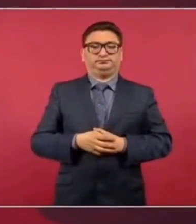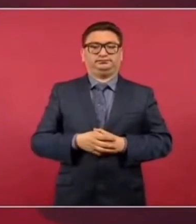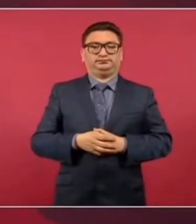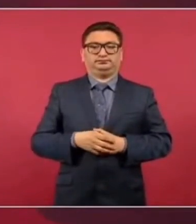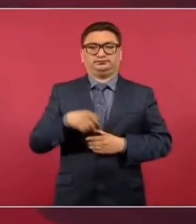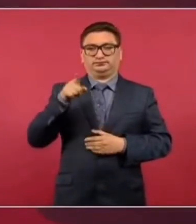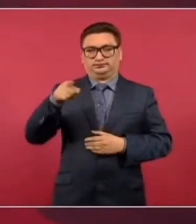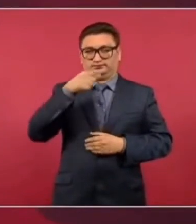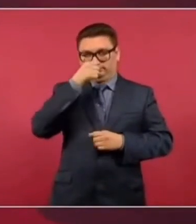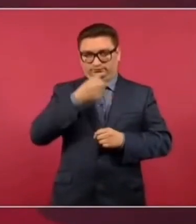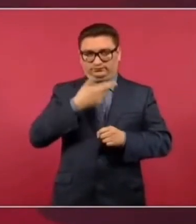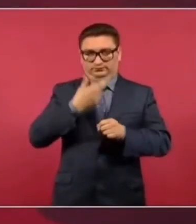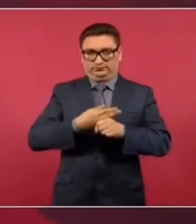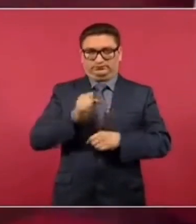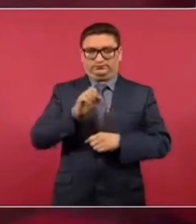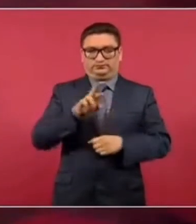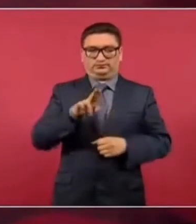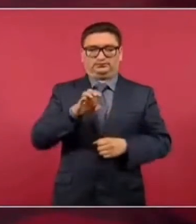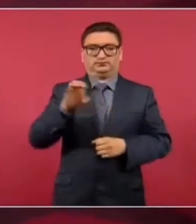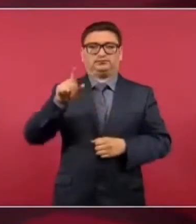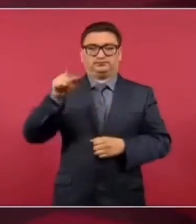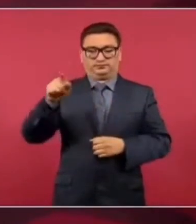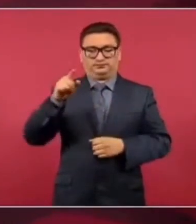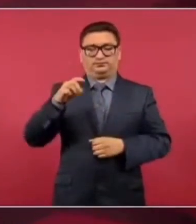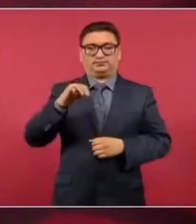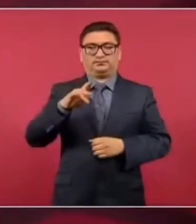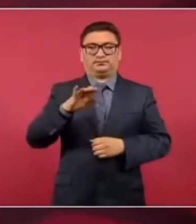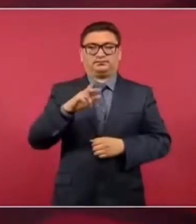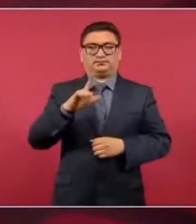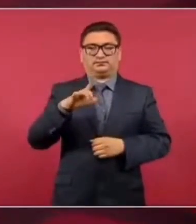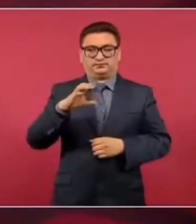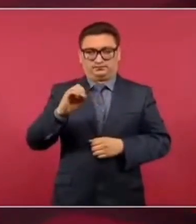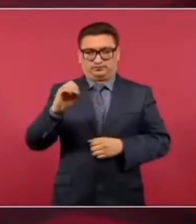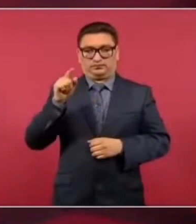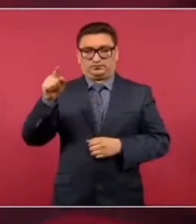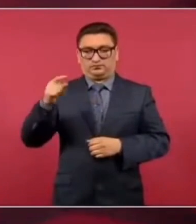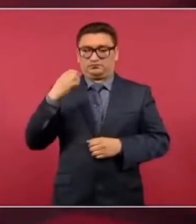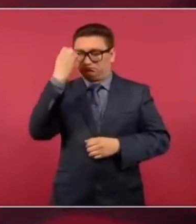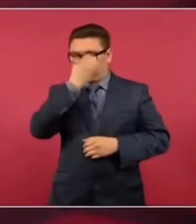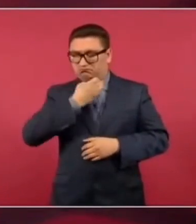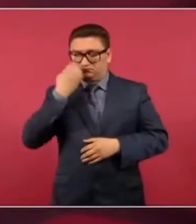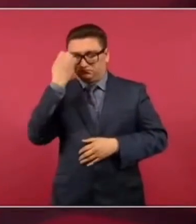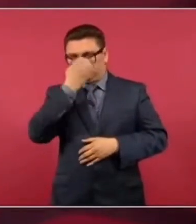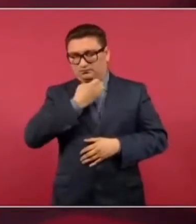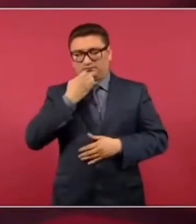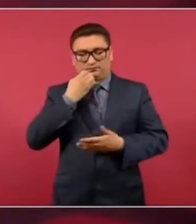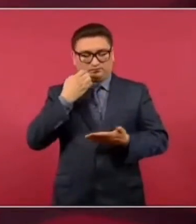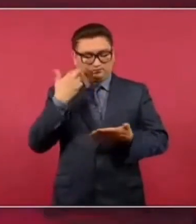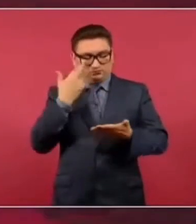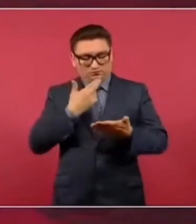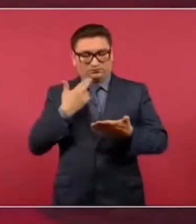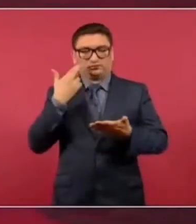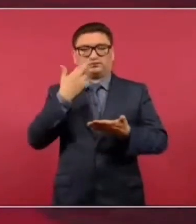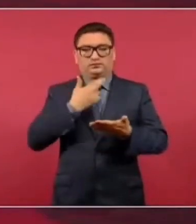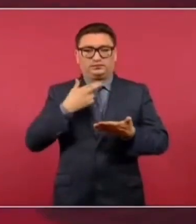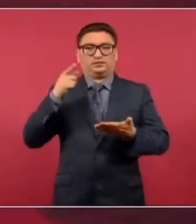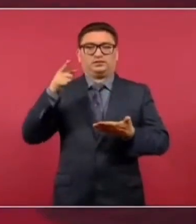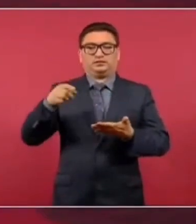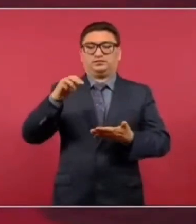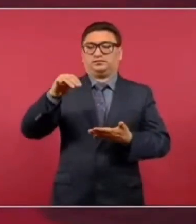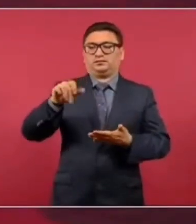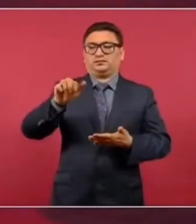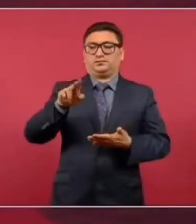al secretario de Relaciones Exteriores, Marcelo Ebrard, que lo analizara. Y estuvo